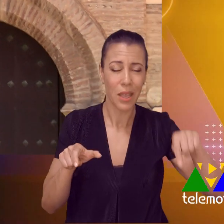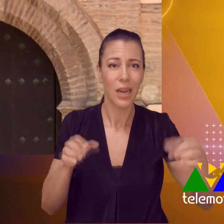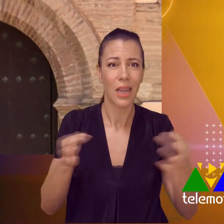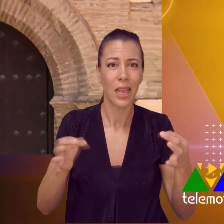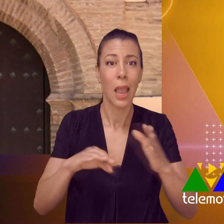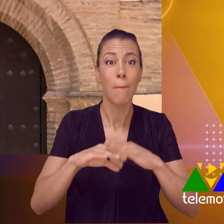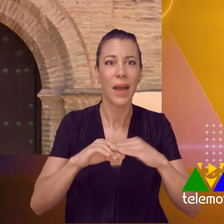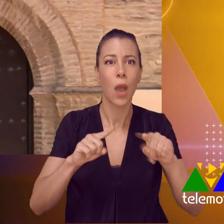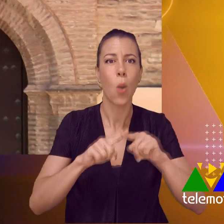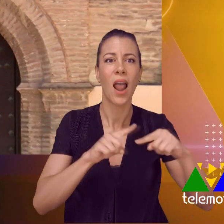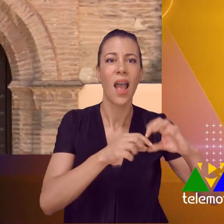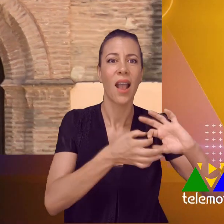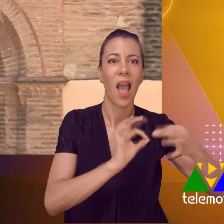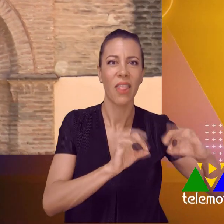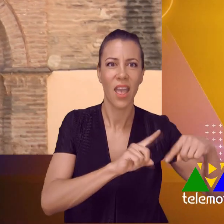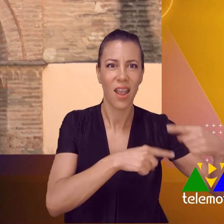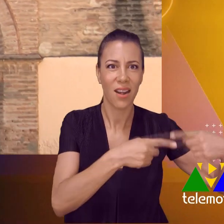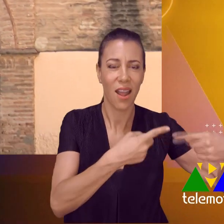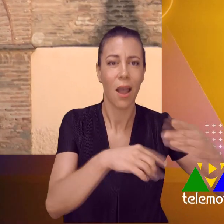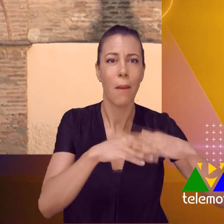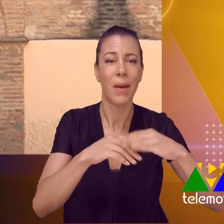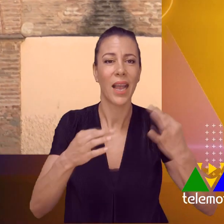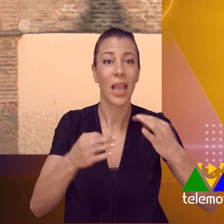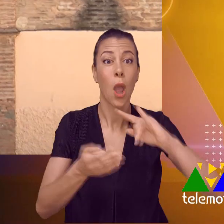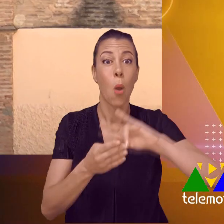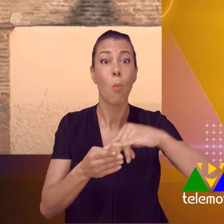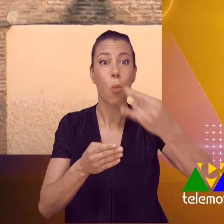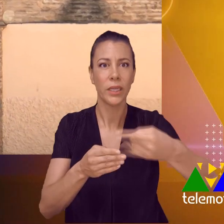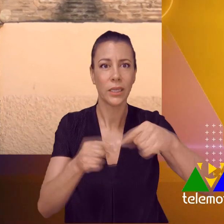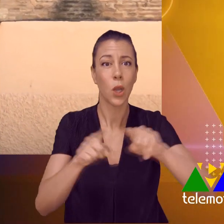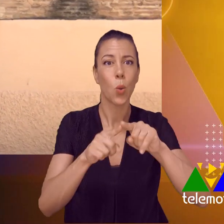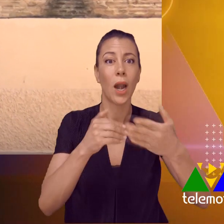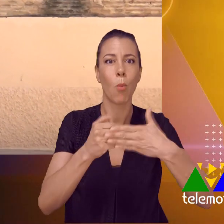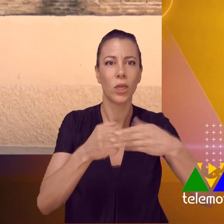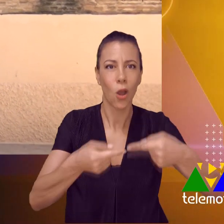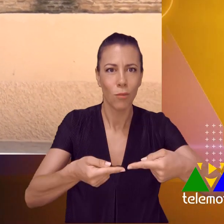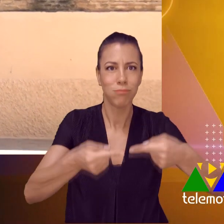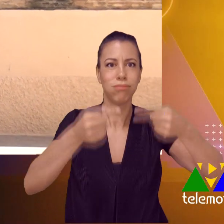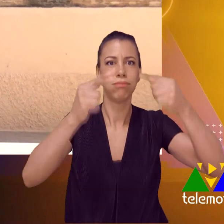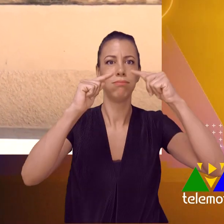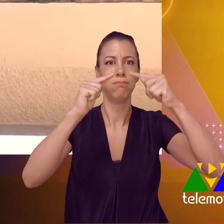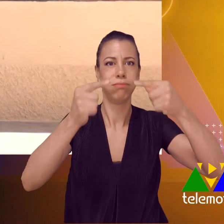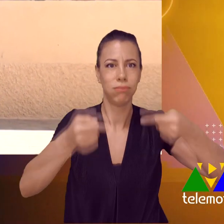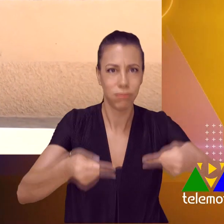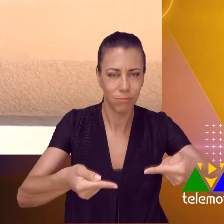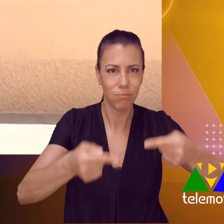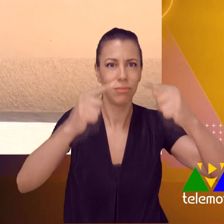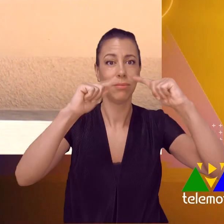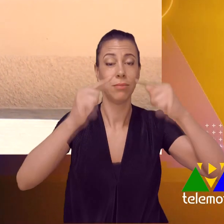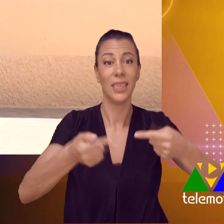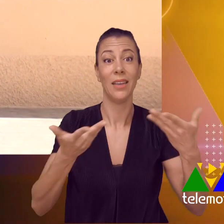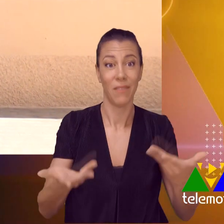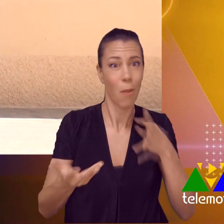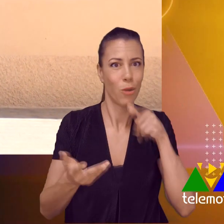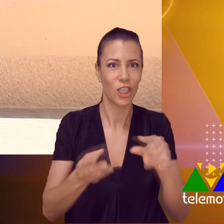puente levadizo, que todavía se conserva el hueco donde estaban las cadenas del puente levadizo, que son esos dos rectángulos que